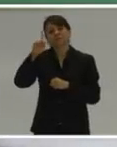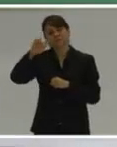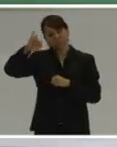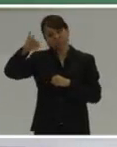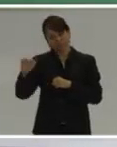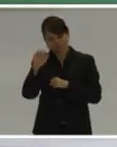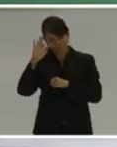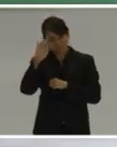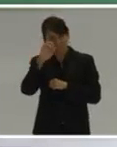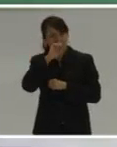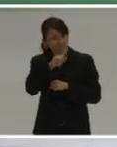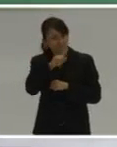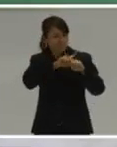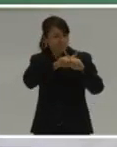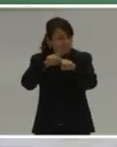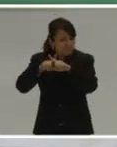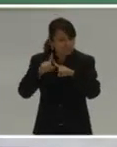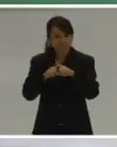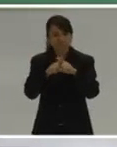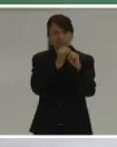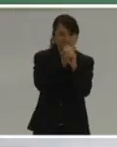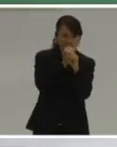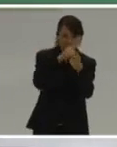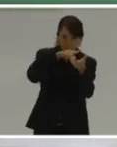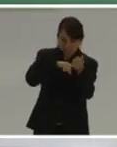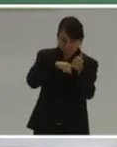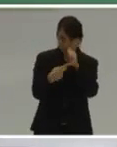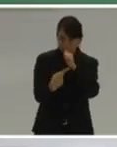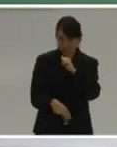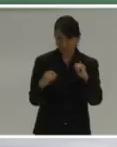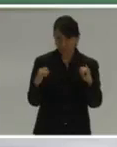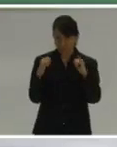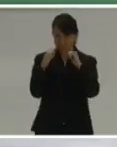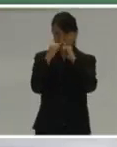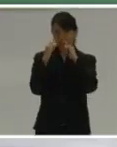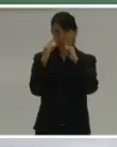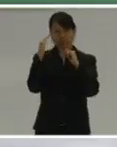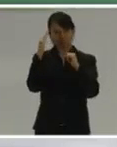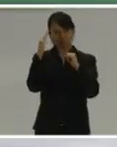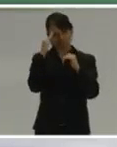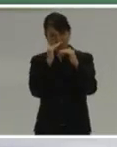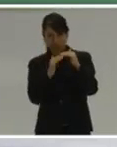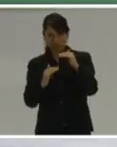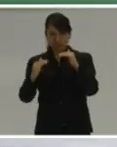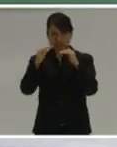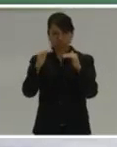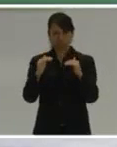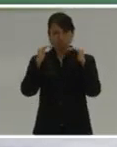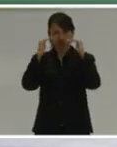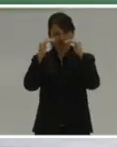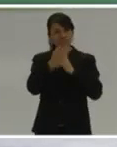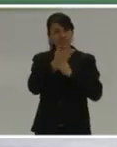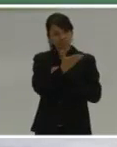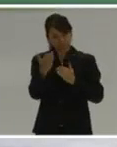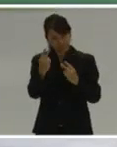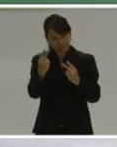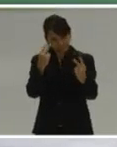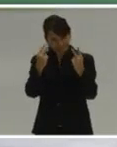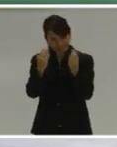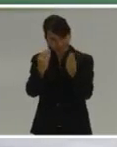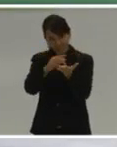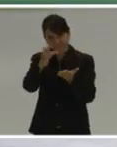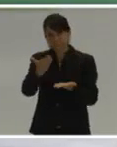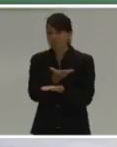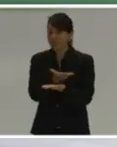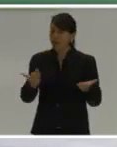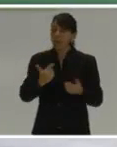las redes sociales institucionales de este máximo órgano jurisdiccional. A continuación, tengo el gusto de presentarles a